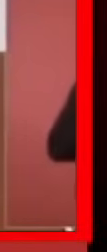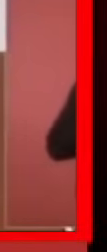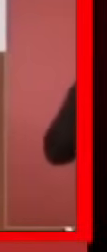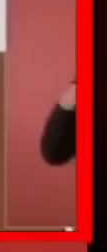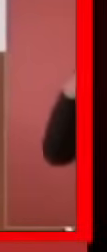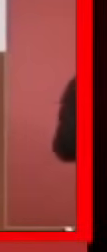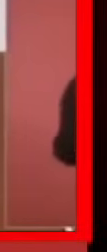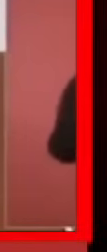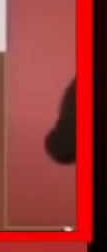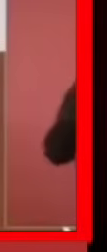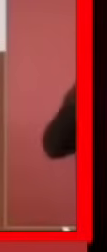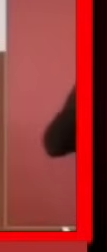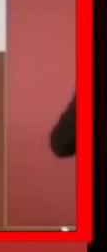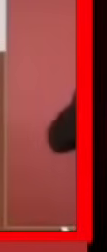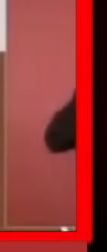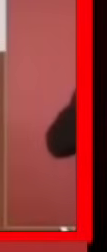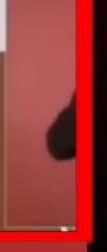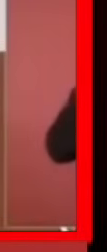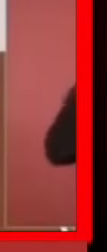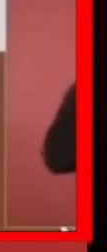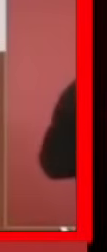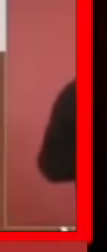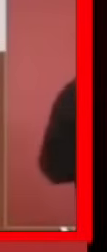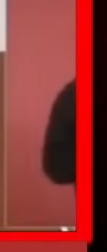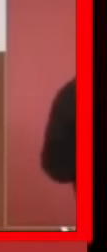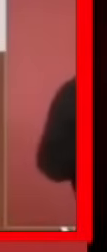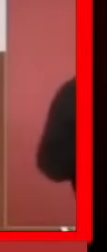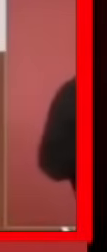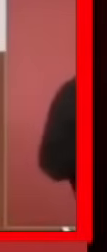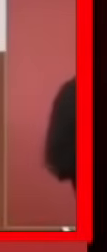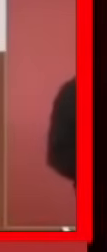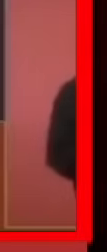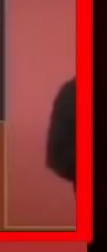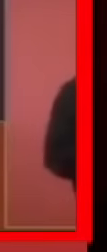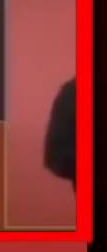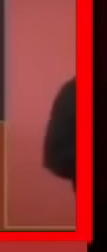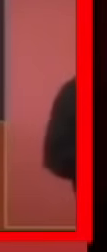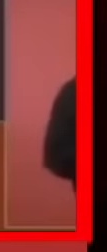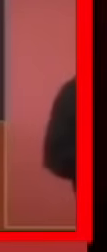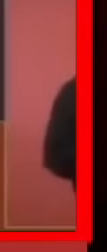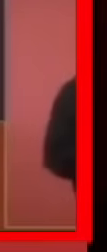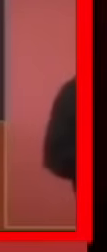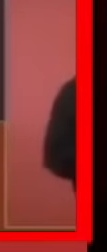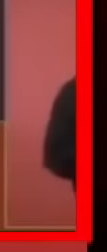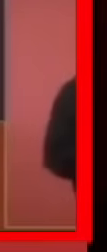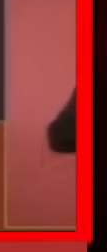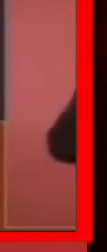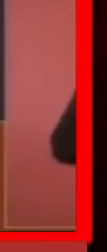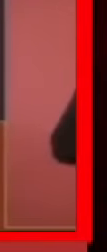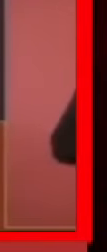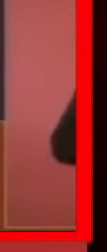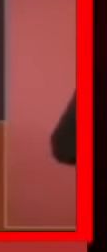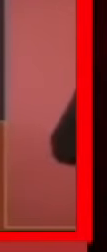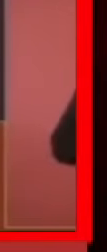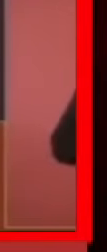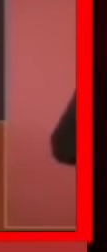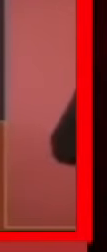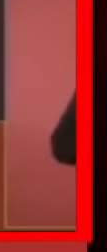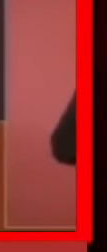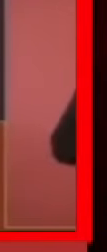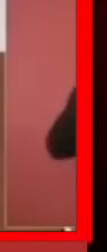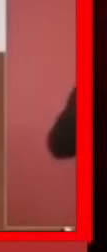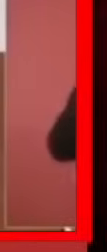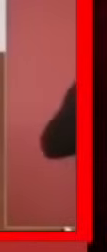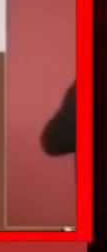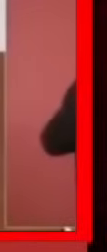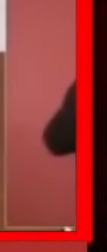otras órdenes de aprehensión pendientes, otros procesos penales pendientes. Estamos